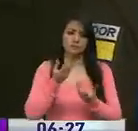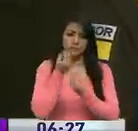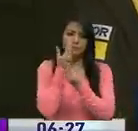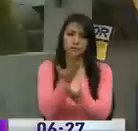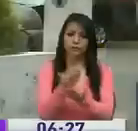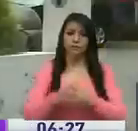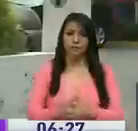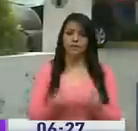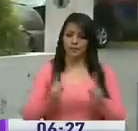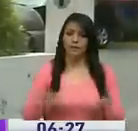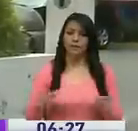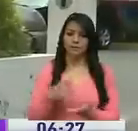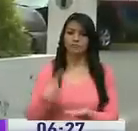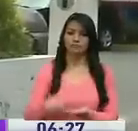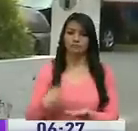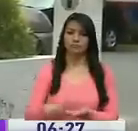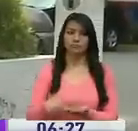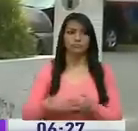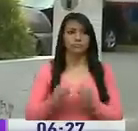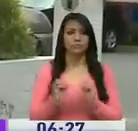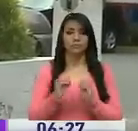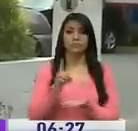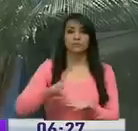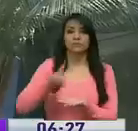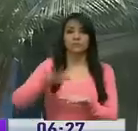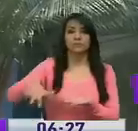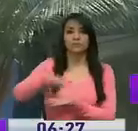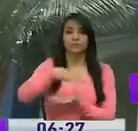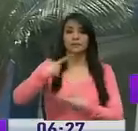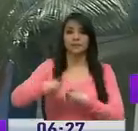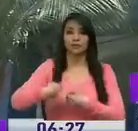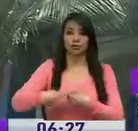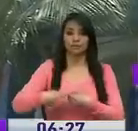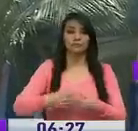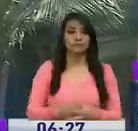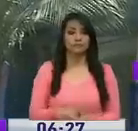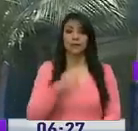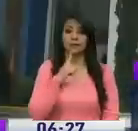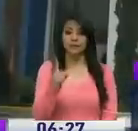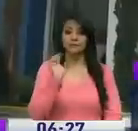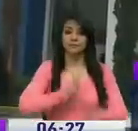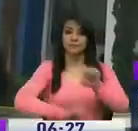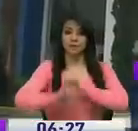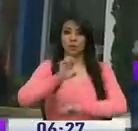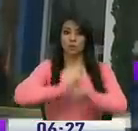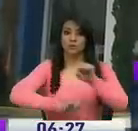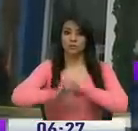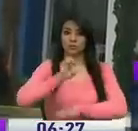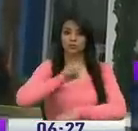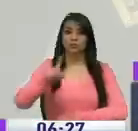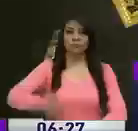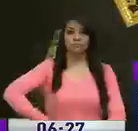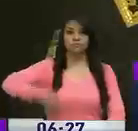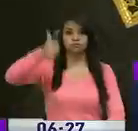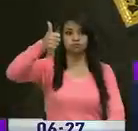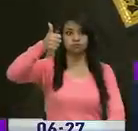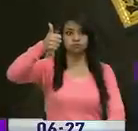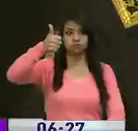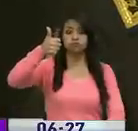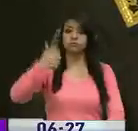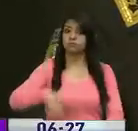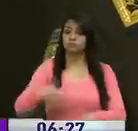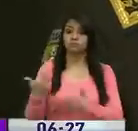esoy analizarlo incluso al referirse al Distrito Metropolitano de Quito expresó que será evaluado el trabajo de su comandante tiene una gran